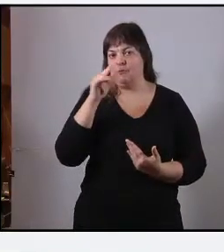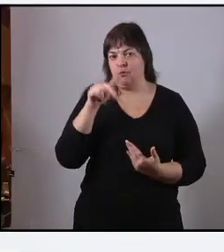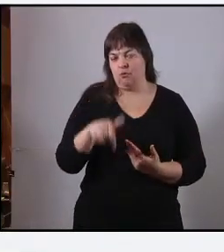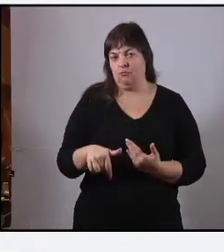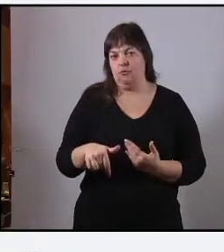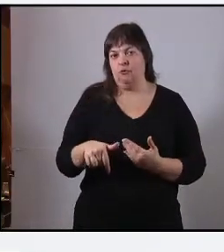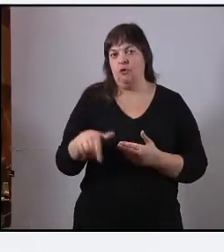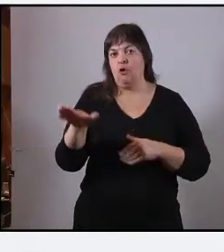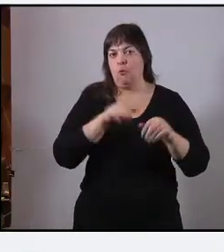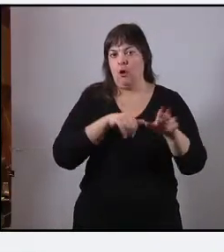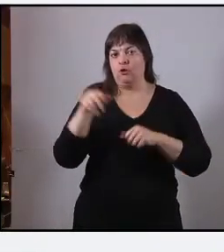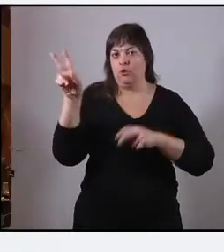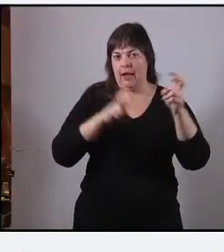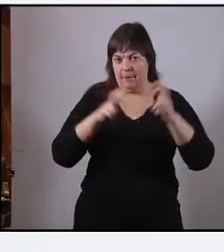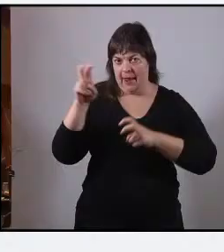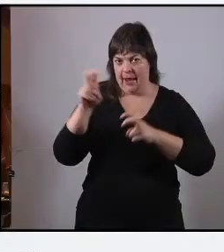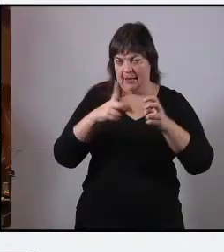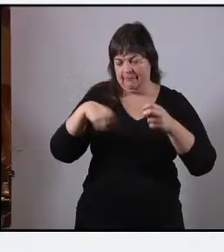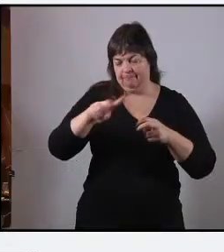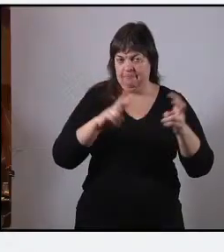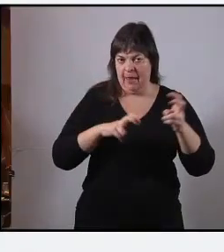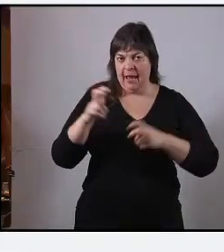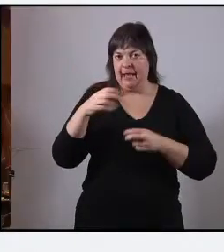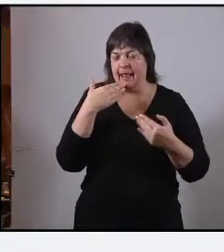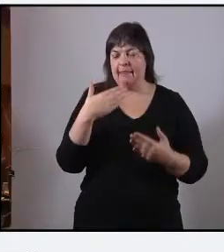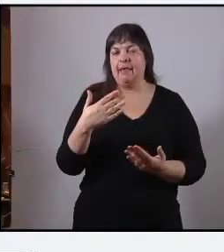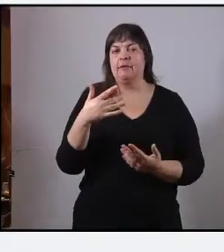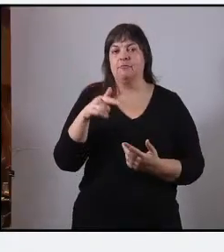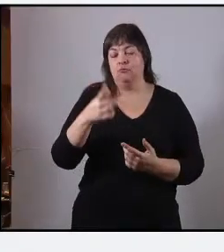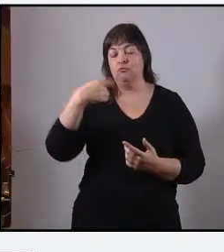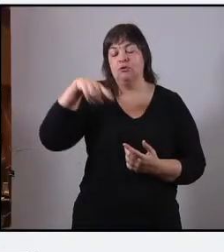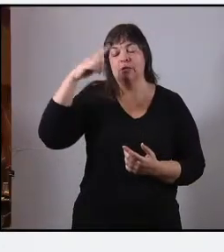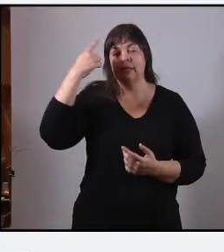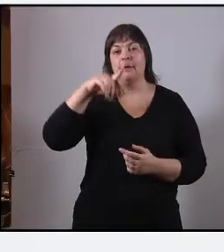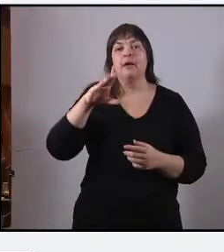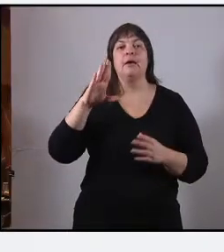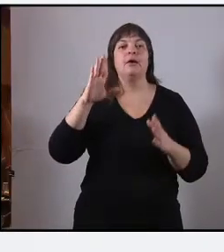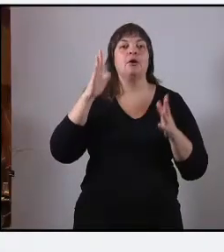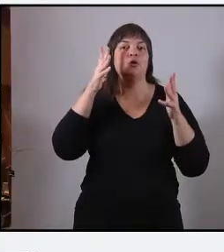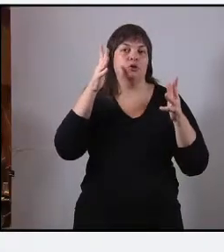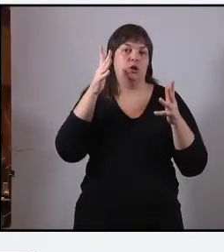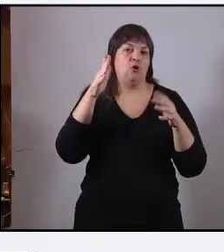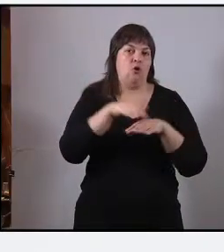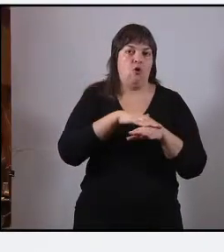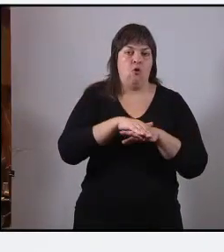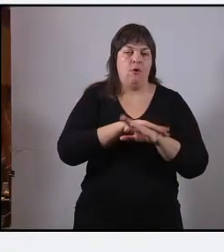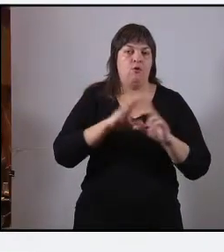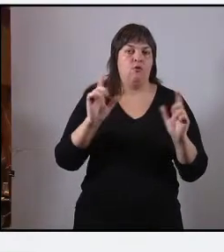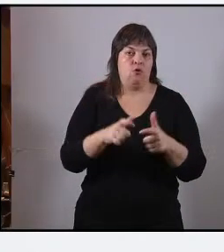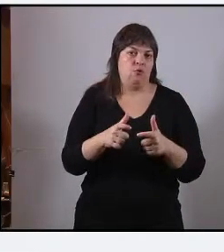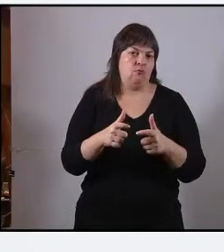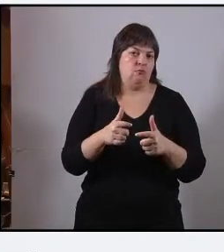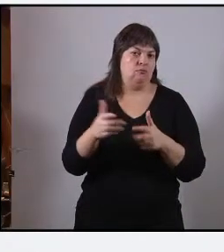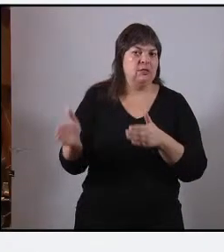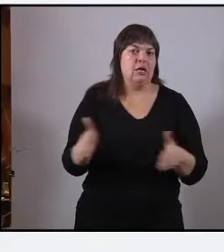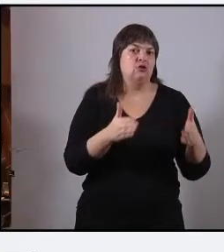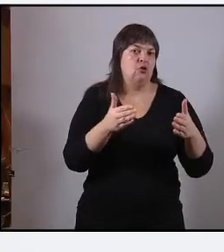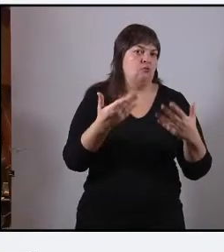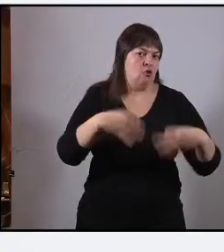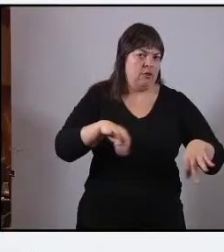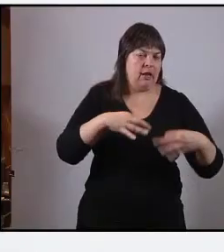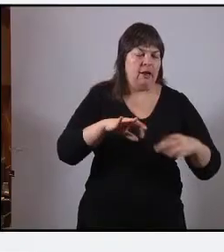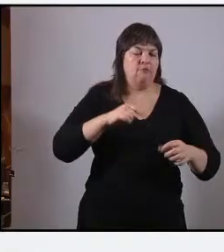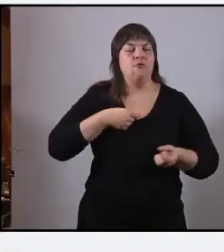esta convocatoria. Como saben, hoy se ha reunido el Consejo de Gobierno en sesión ordinaria y voy a